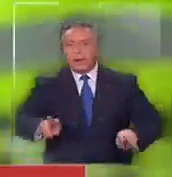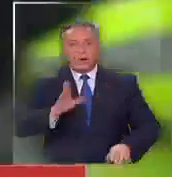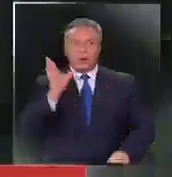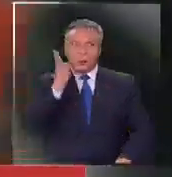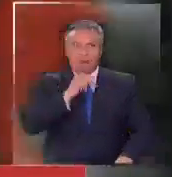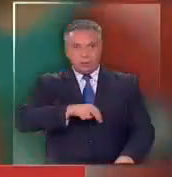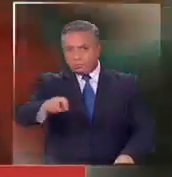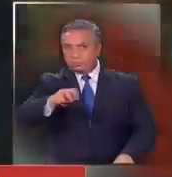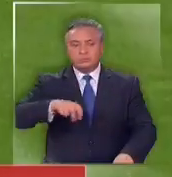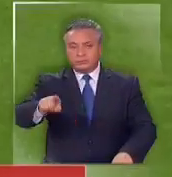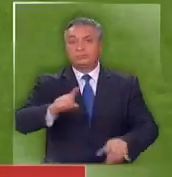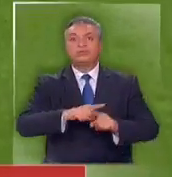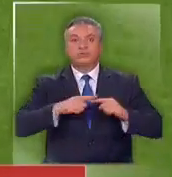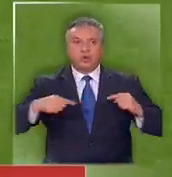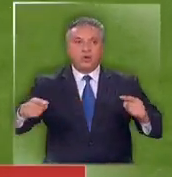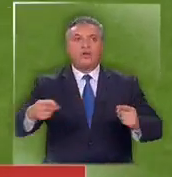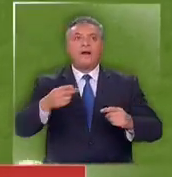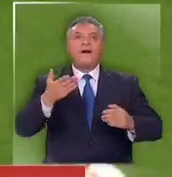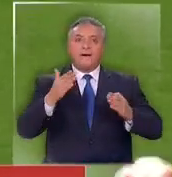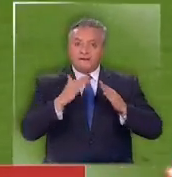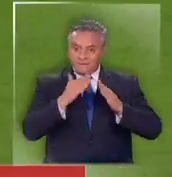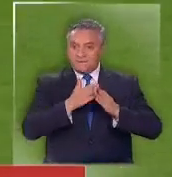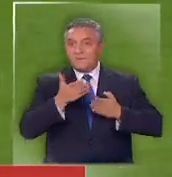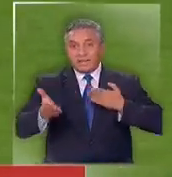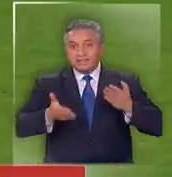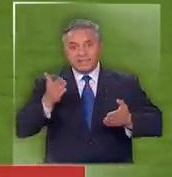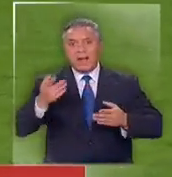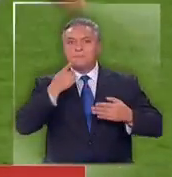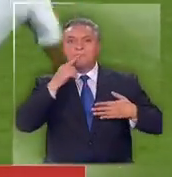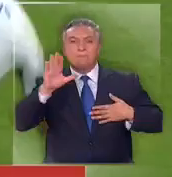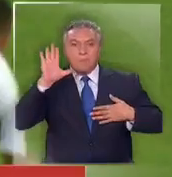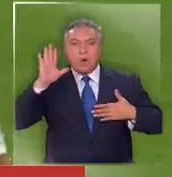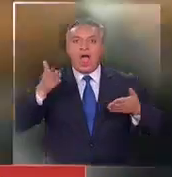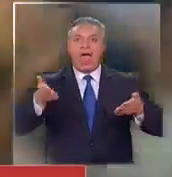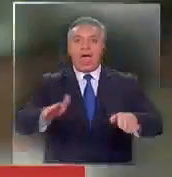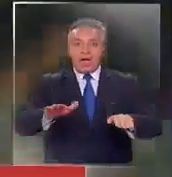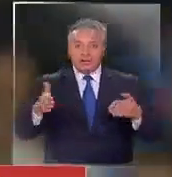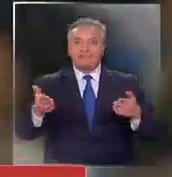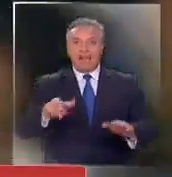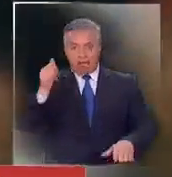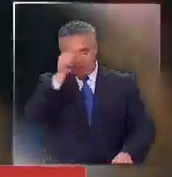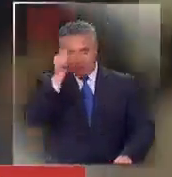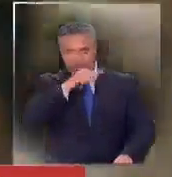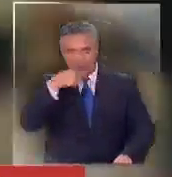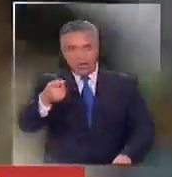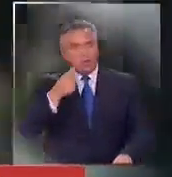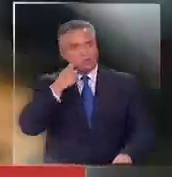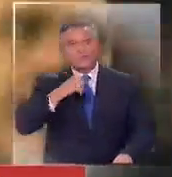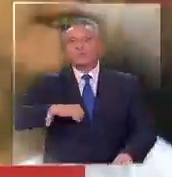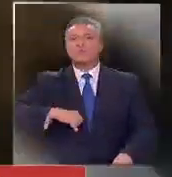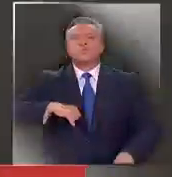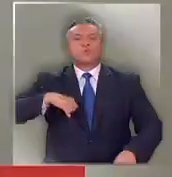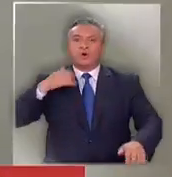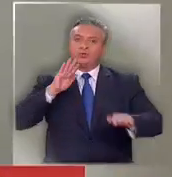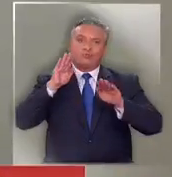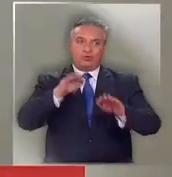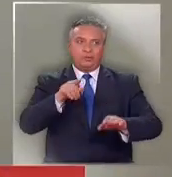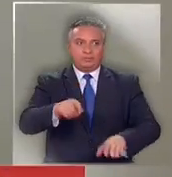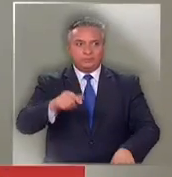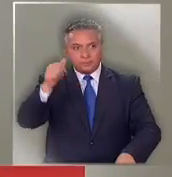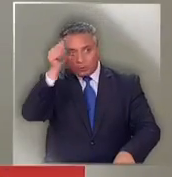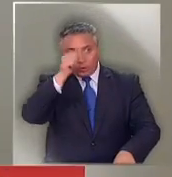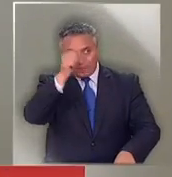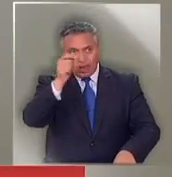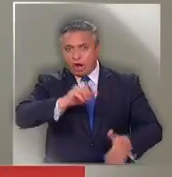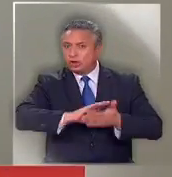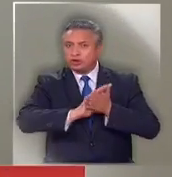están organizando. Las vecinas prometen asado para este domingo y no ocultan el orgullo por uno de sus hijos predilectos. El domingo se van a